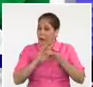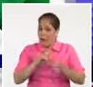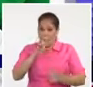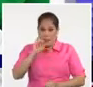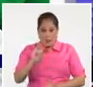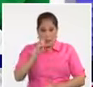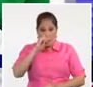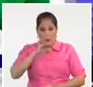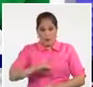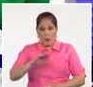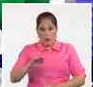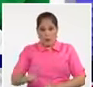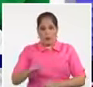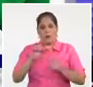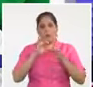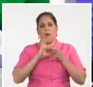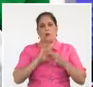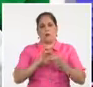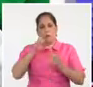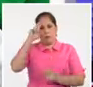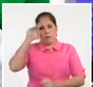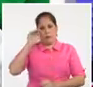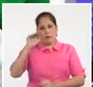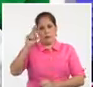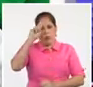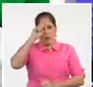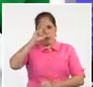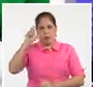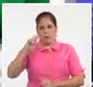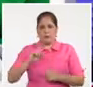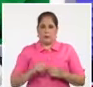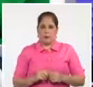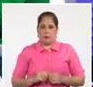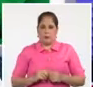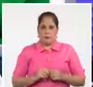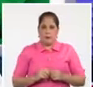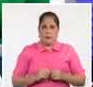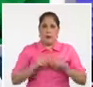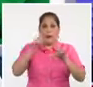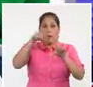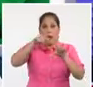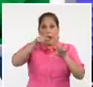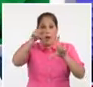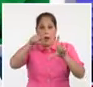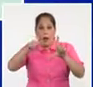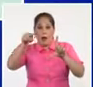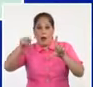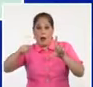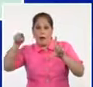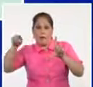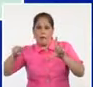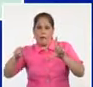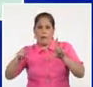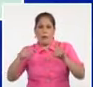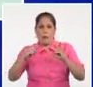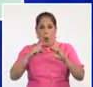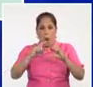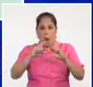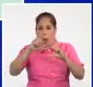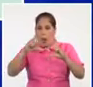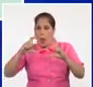ingresados en nuestros hospitales. El gráfico que resume el comportamiento de la